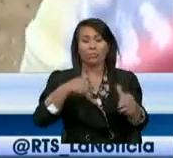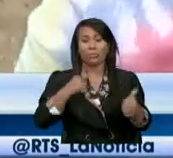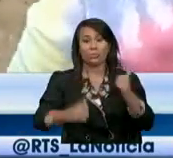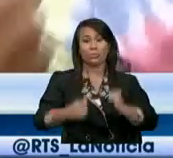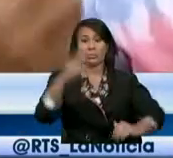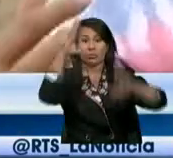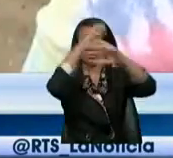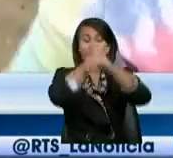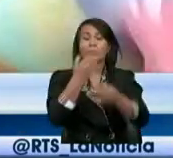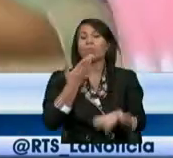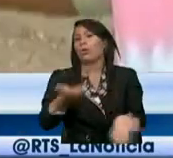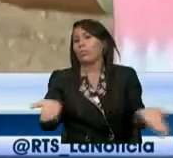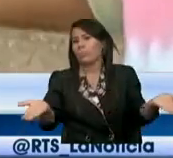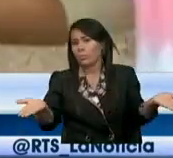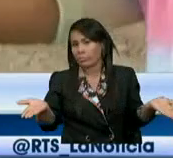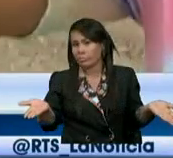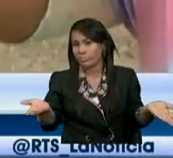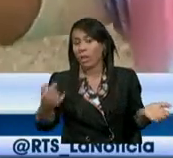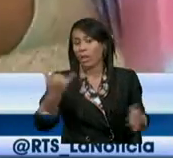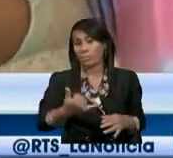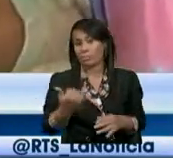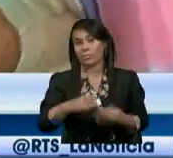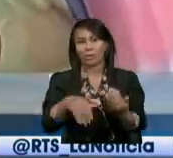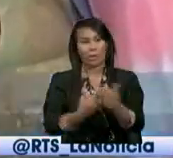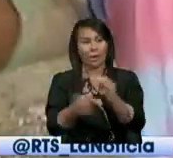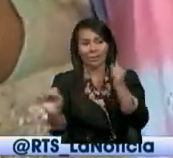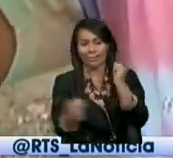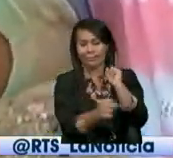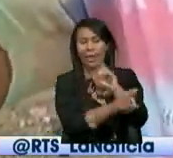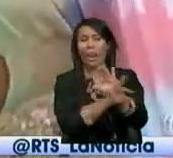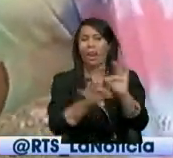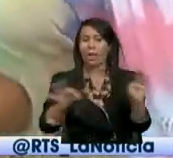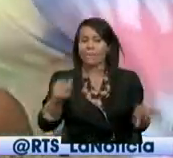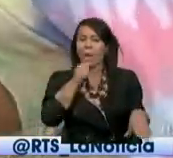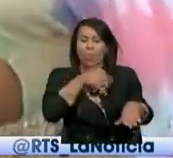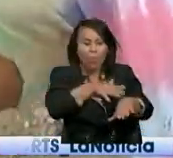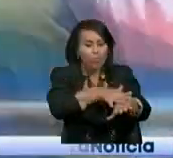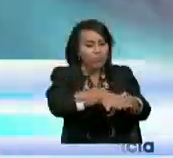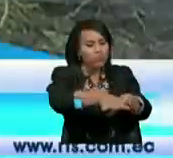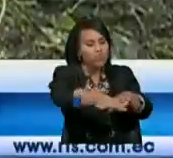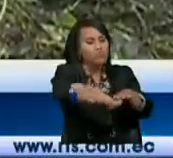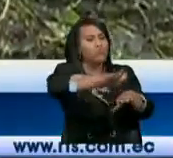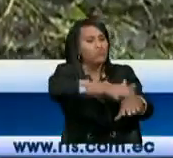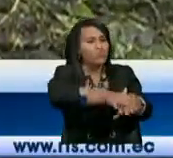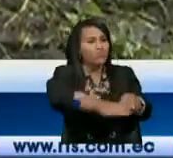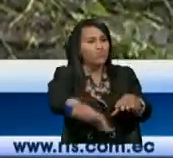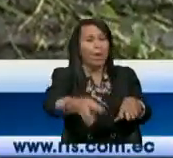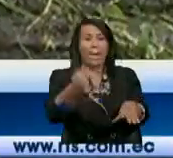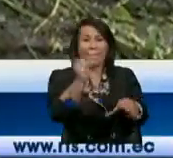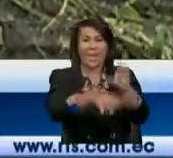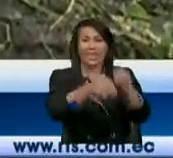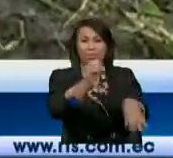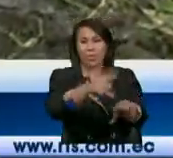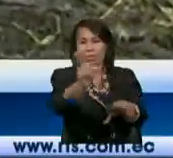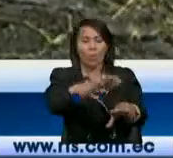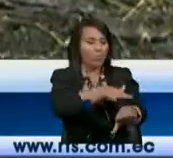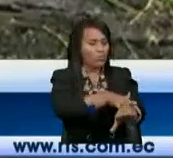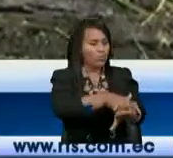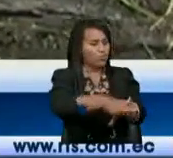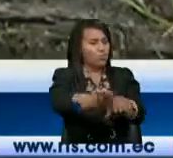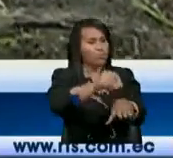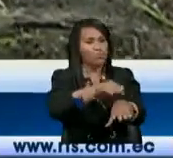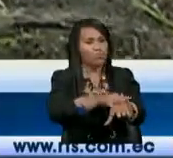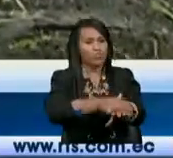Ya, entonces ya estamos con esto, que tenemos todo el canal limpio para que el agua fluya, para que el agua ruede. Este sector en cada